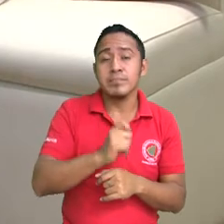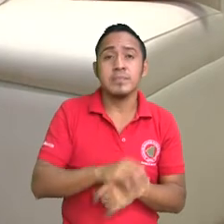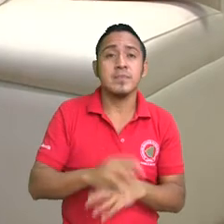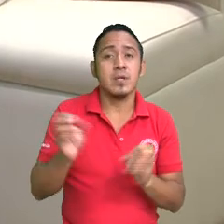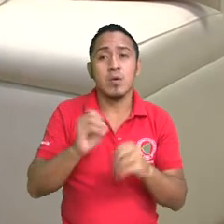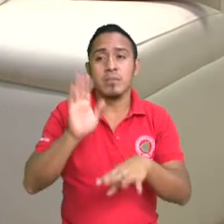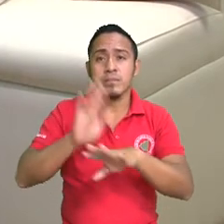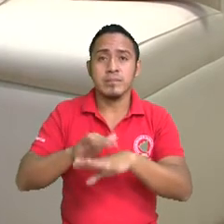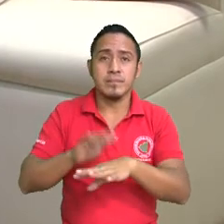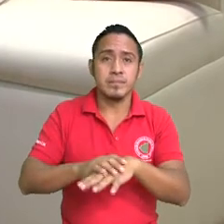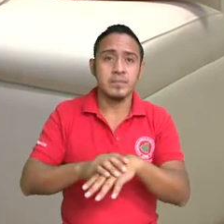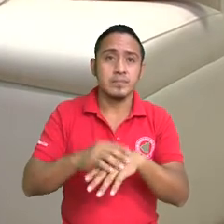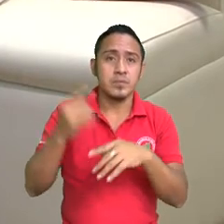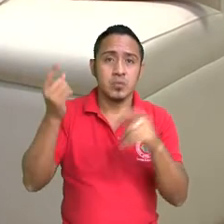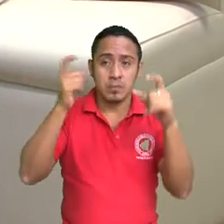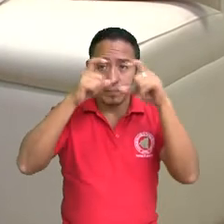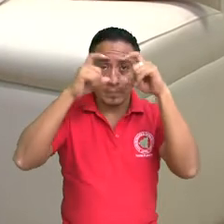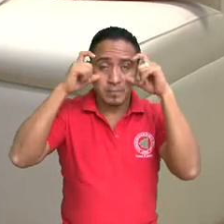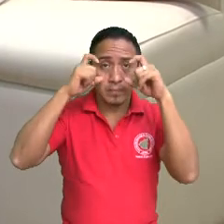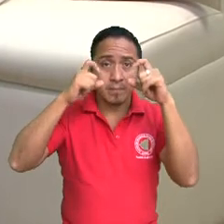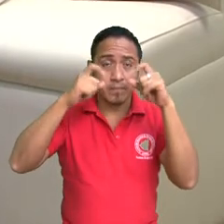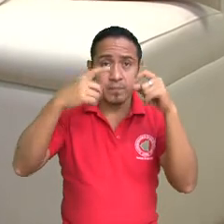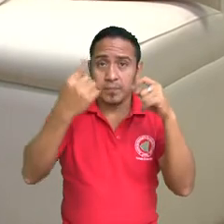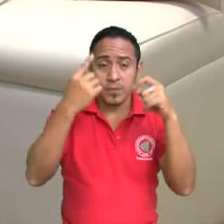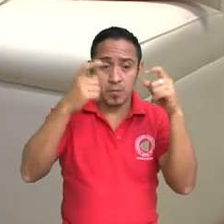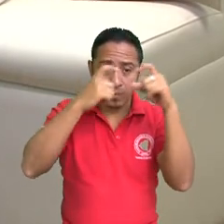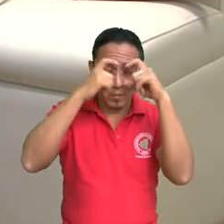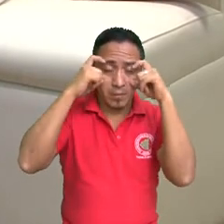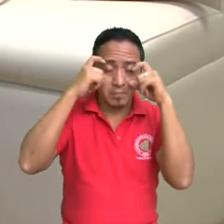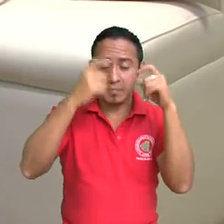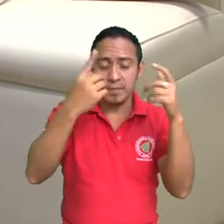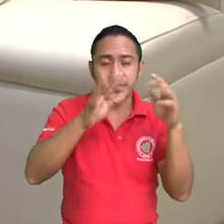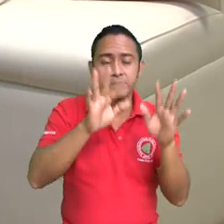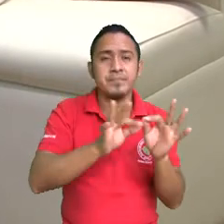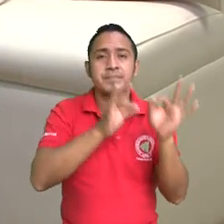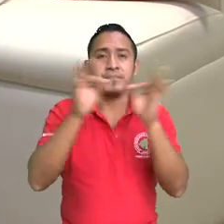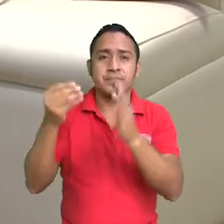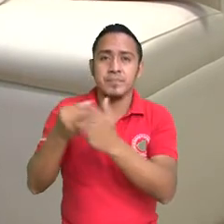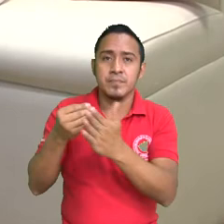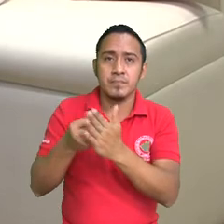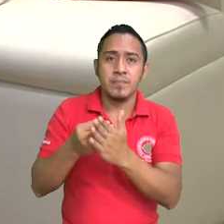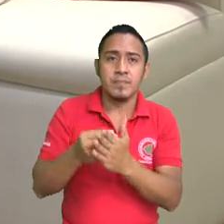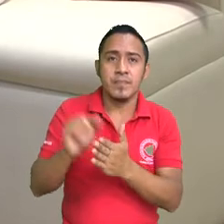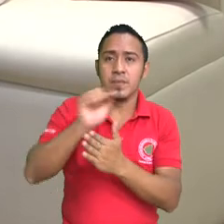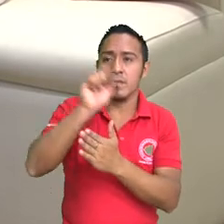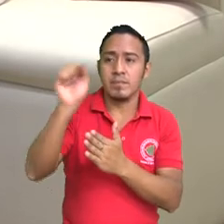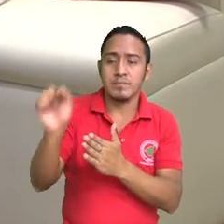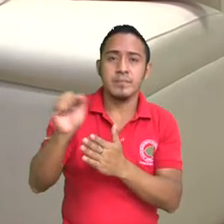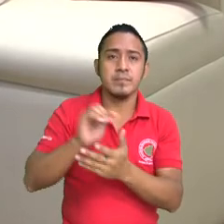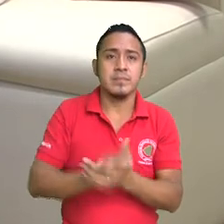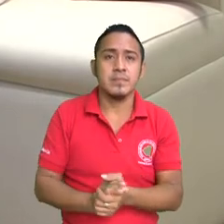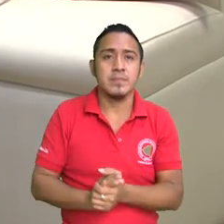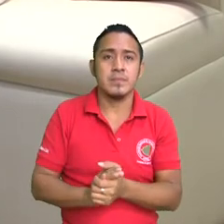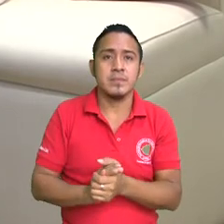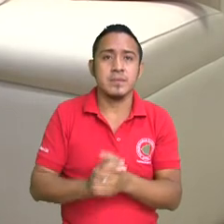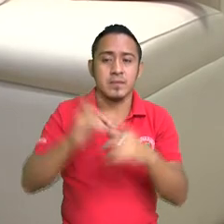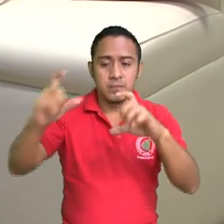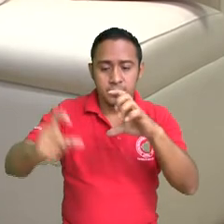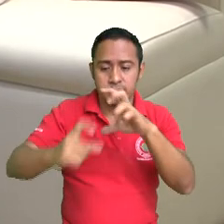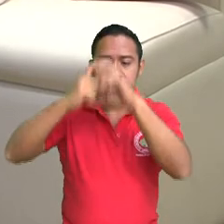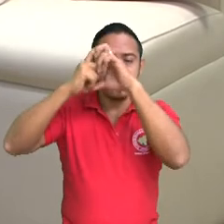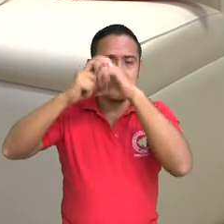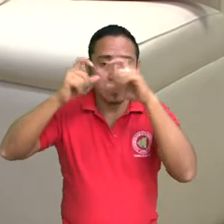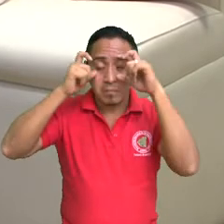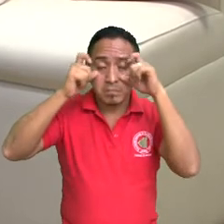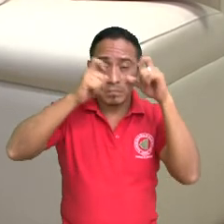o solicitan el aro vacío, sin el cristal, sin cristal, a nuestra farmacia y solo le dan a hacer la montura. Y